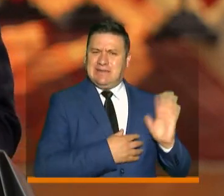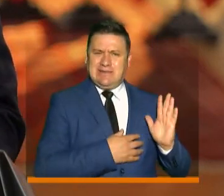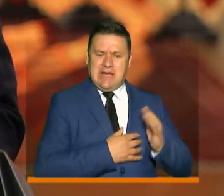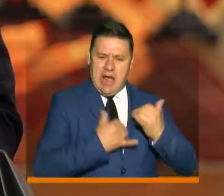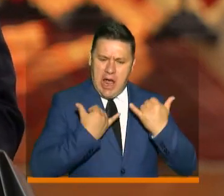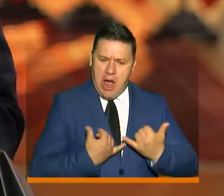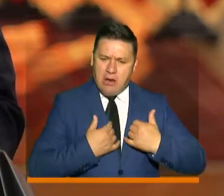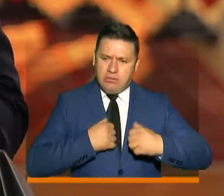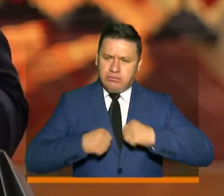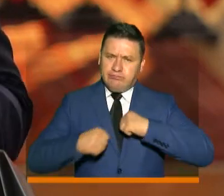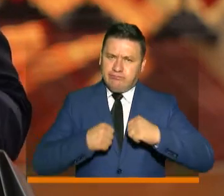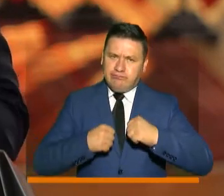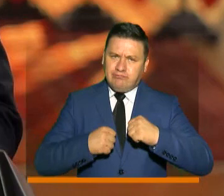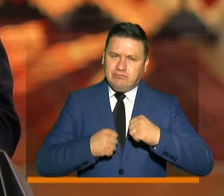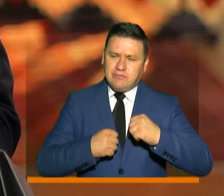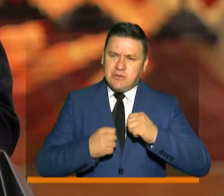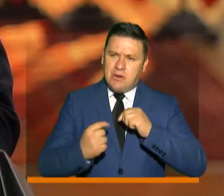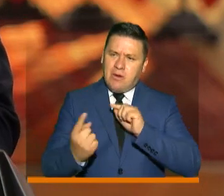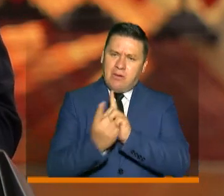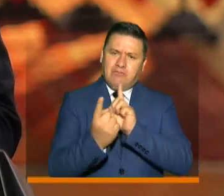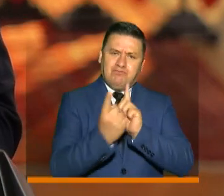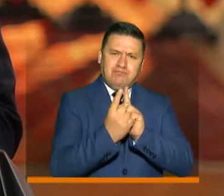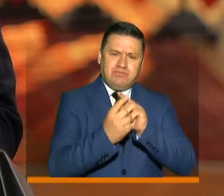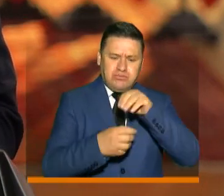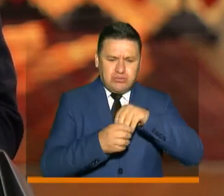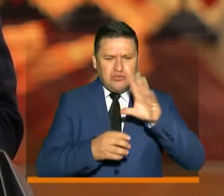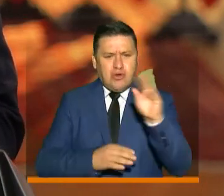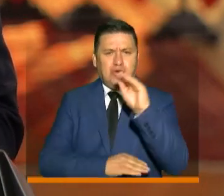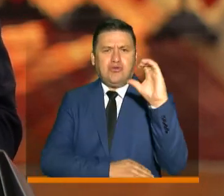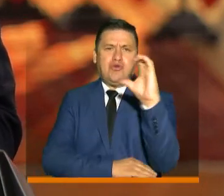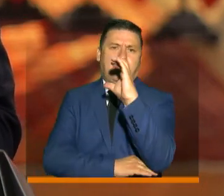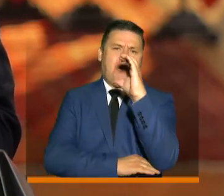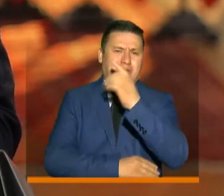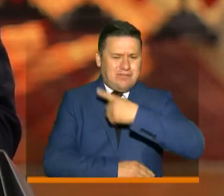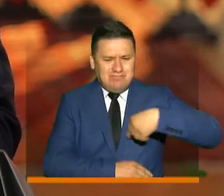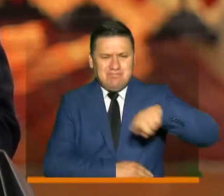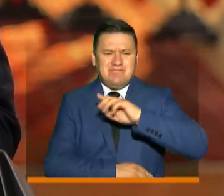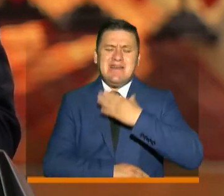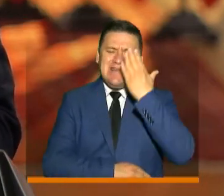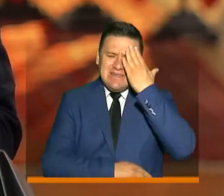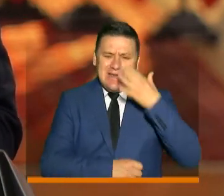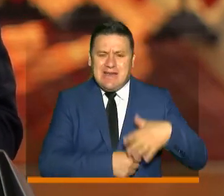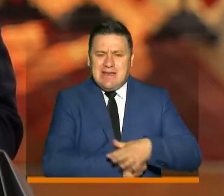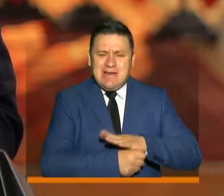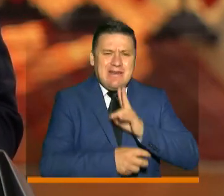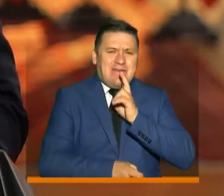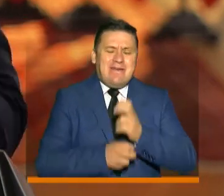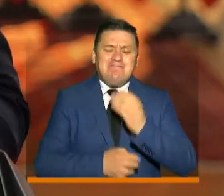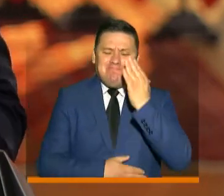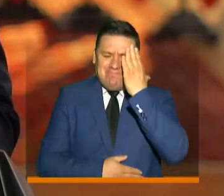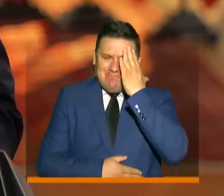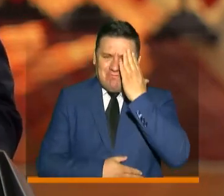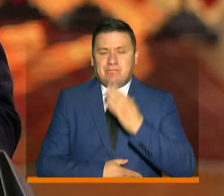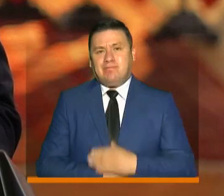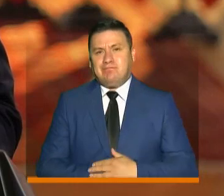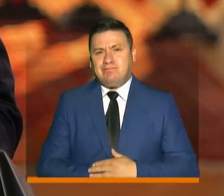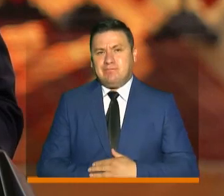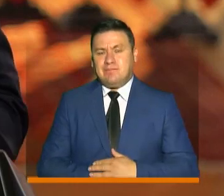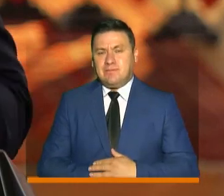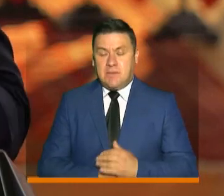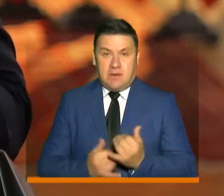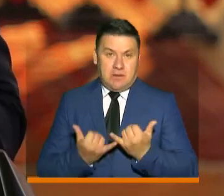protagonistas de un reencuentro de los colombianos en medio de las dificultades este es